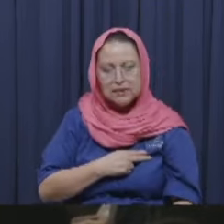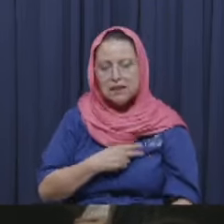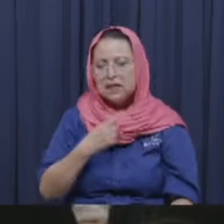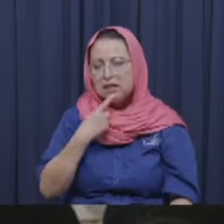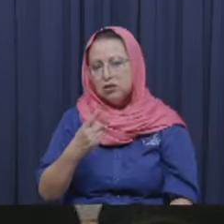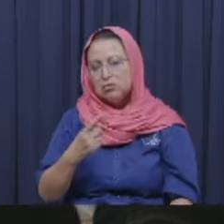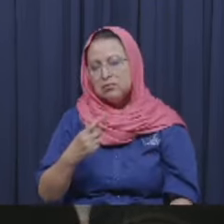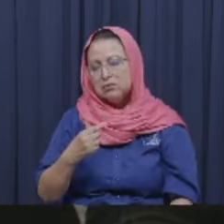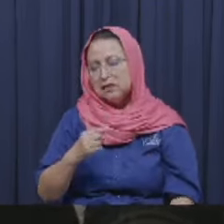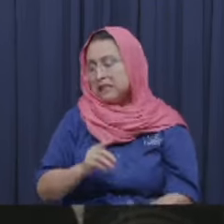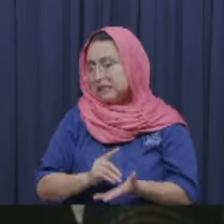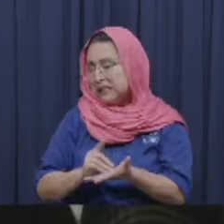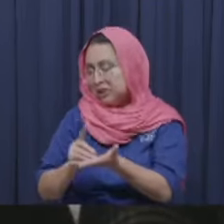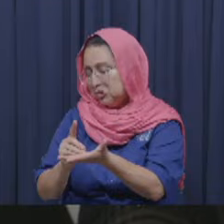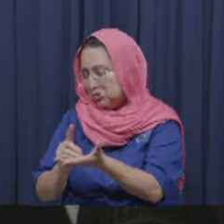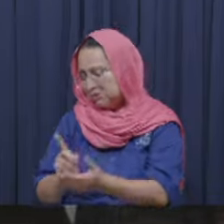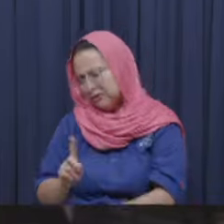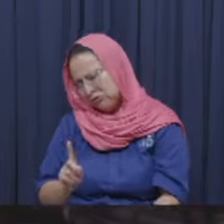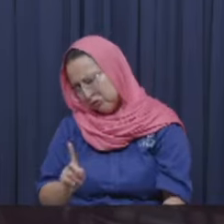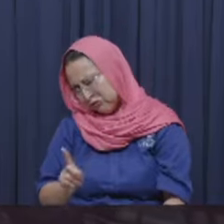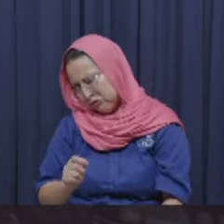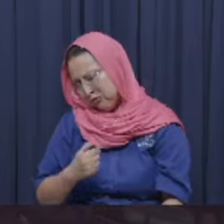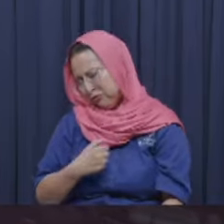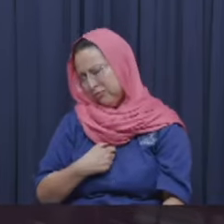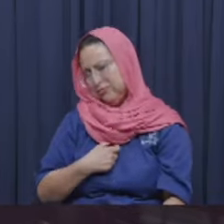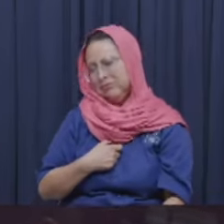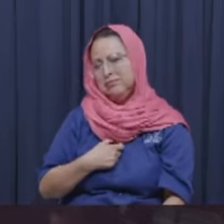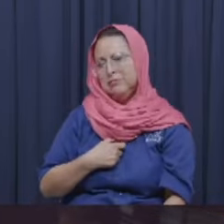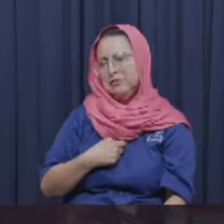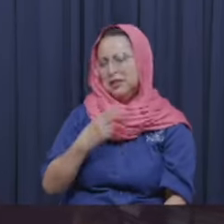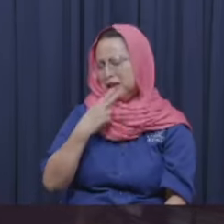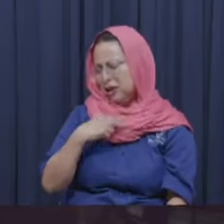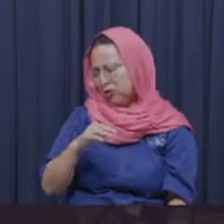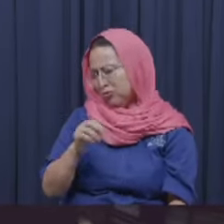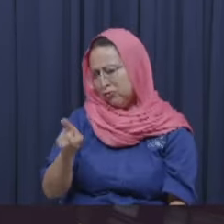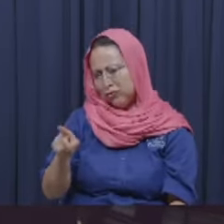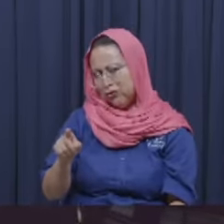no soy digno de ser llamado tu hijo.